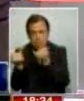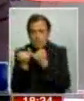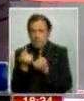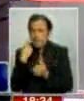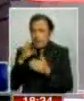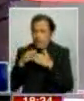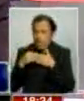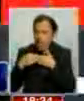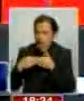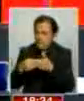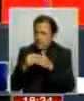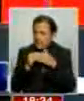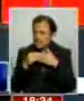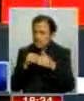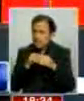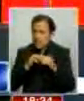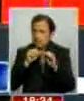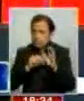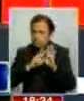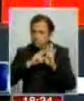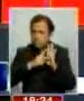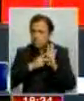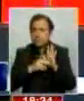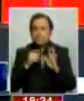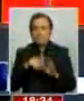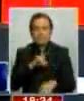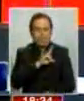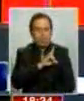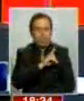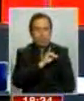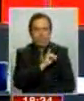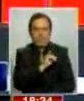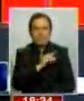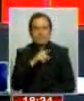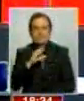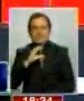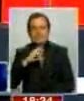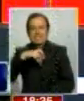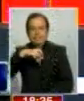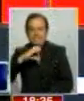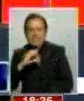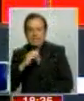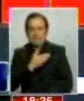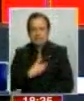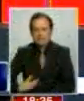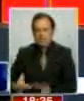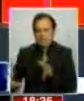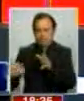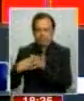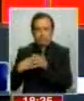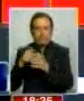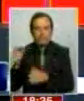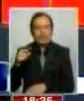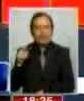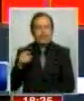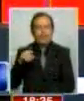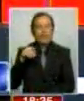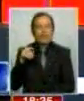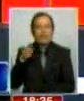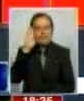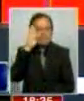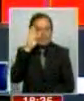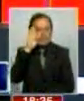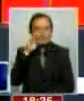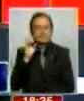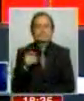Flexibilidad para modificar algo. Hoy día, bueno, se reunió la UDI, la CPC con la presidenta Bachelet y estuve en esa reunión. El